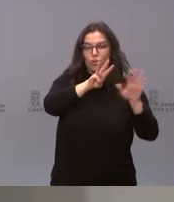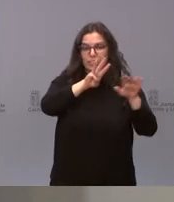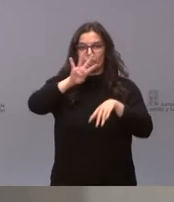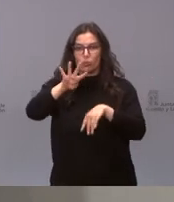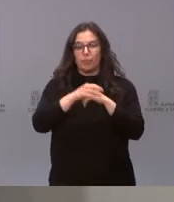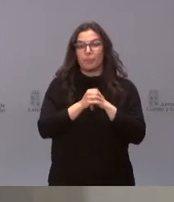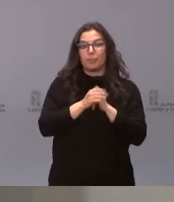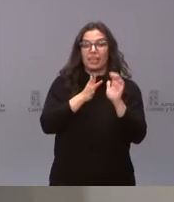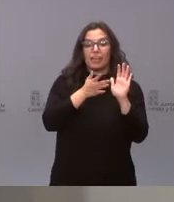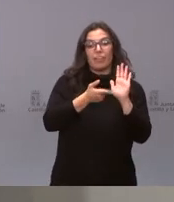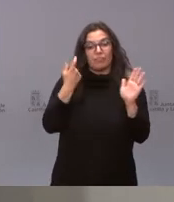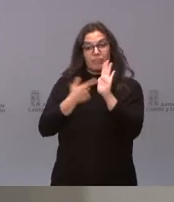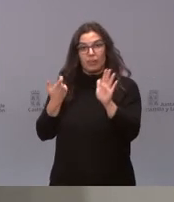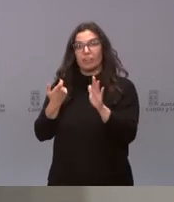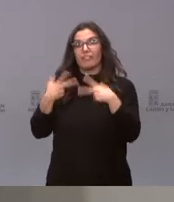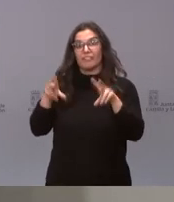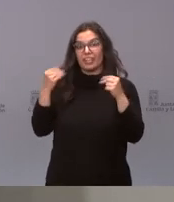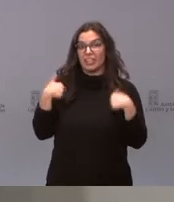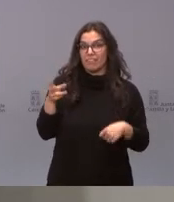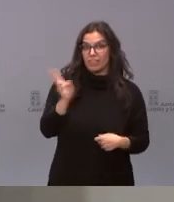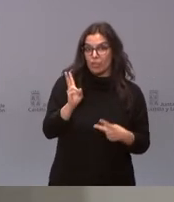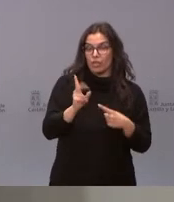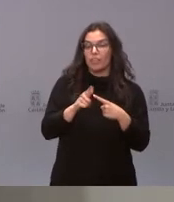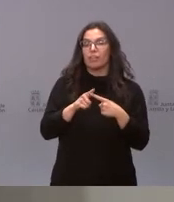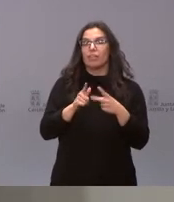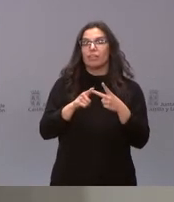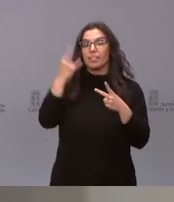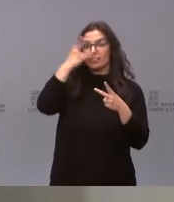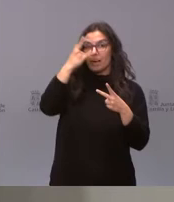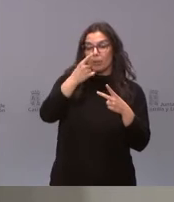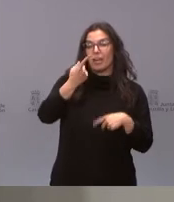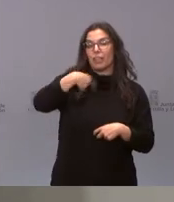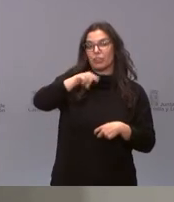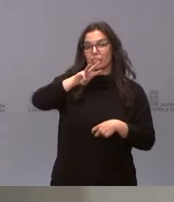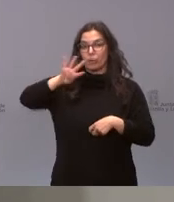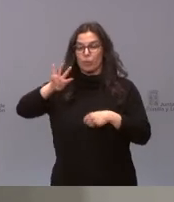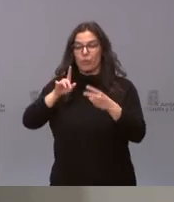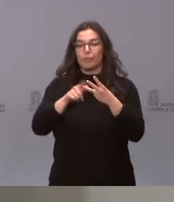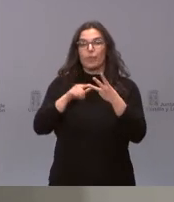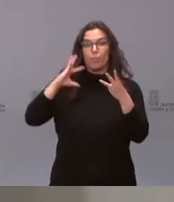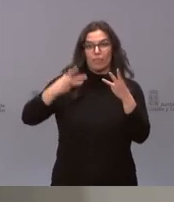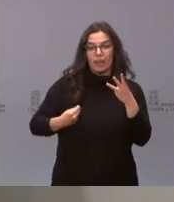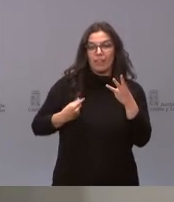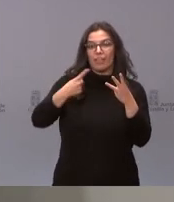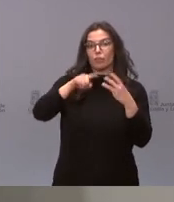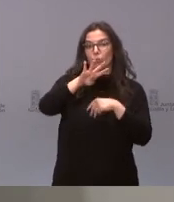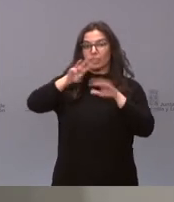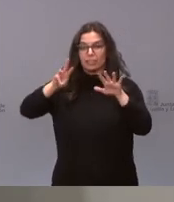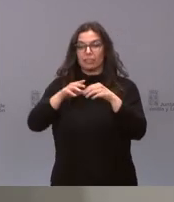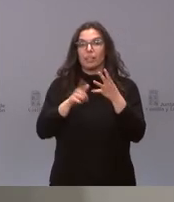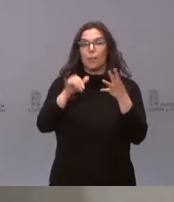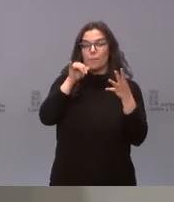saldrían los municipios de valladolid 146 salamanca 139 ponferrada 143 béjar